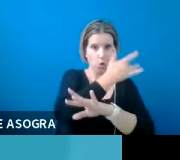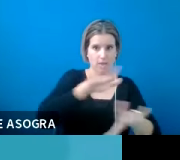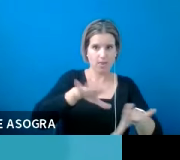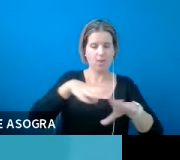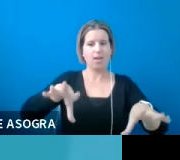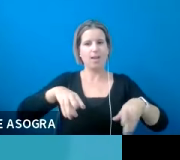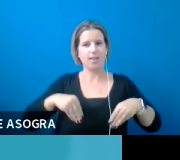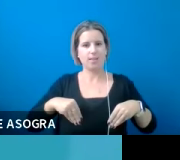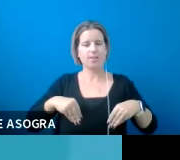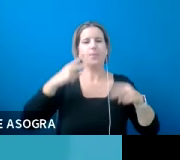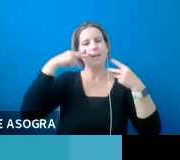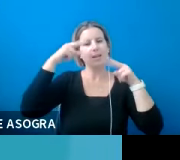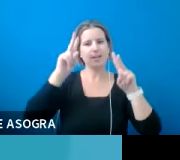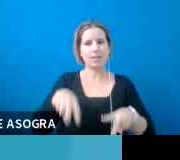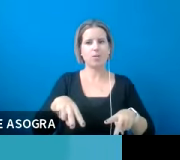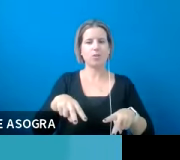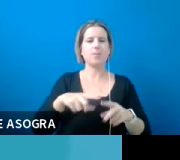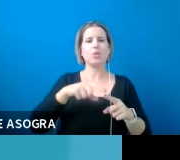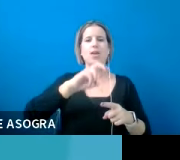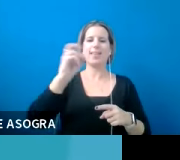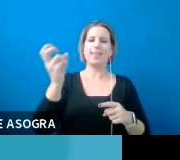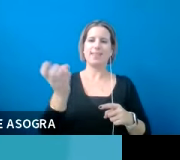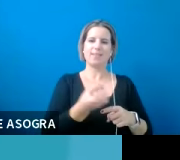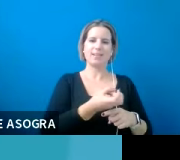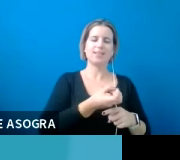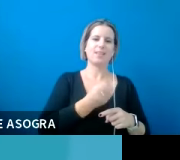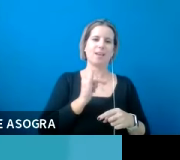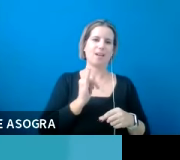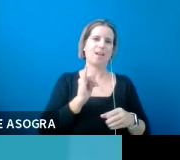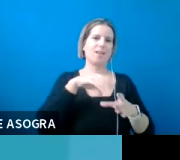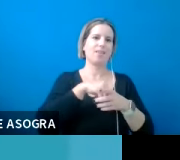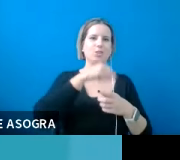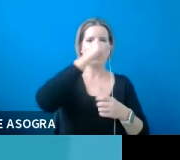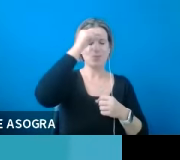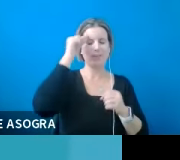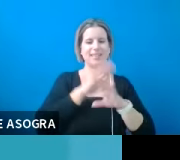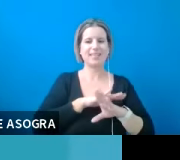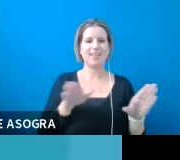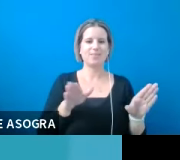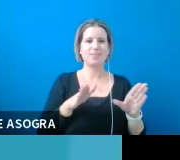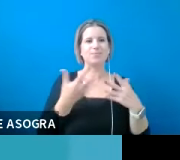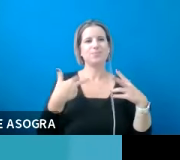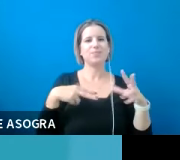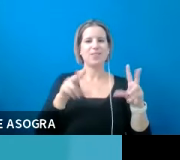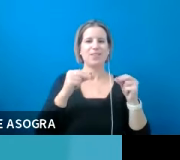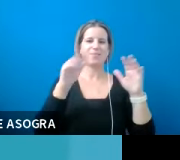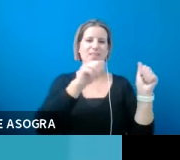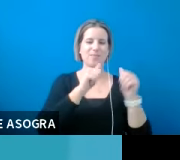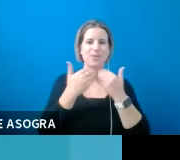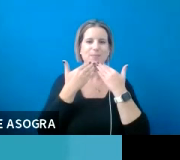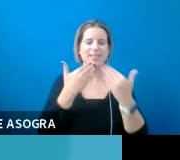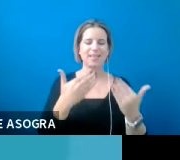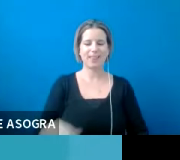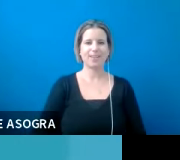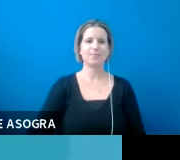y al reconocimiento de que la diversidad también se encuentra en las mentes y nada con esto me despido muchas gracias